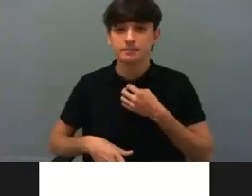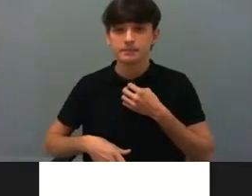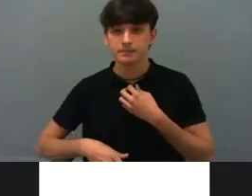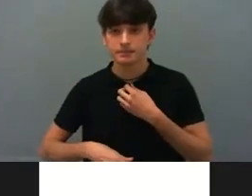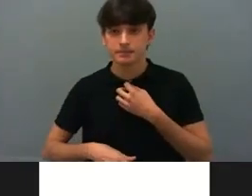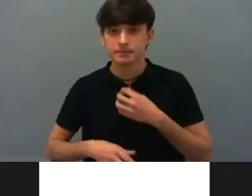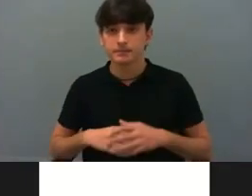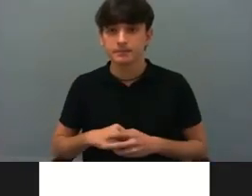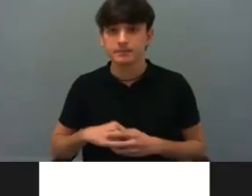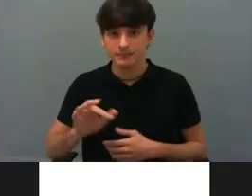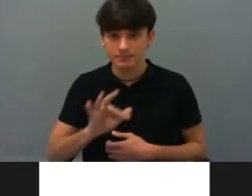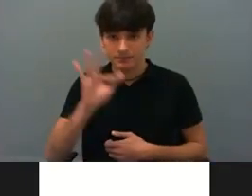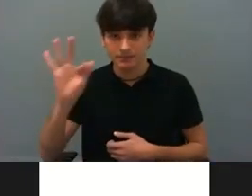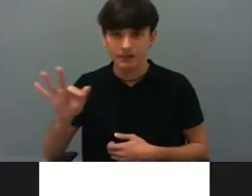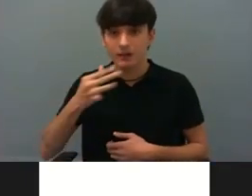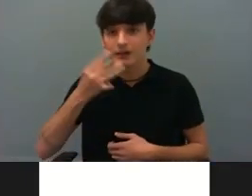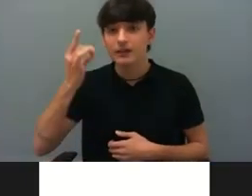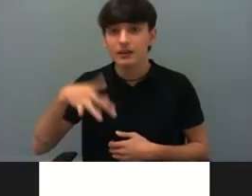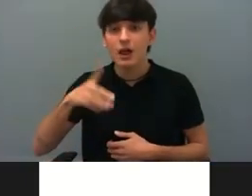Voy a dar la palabra